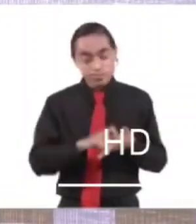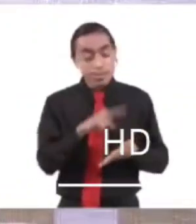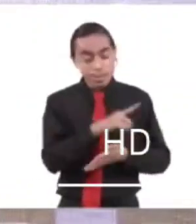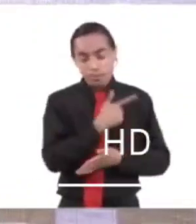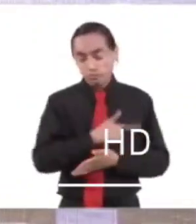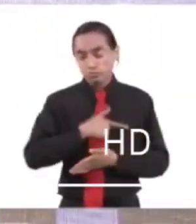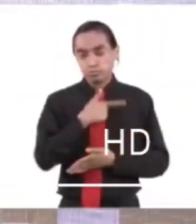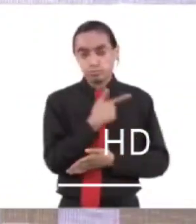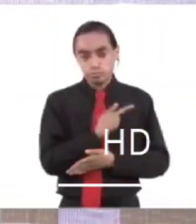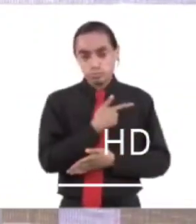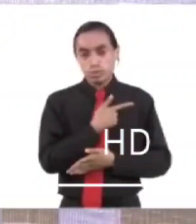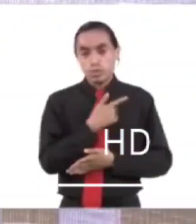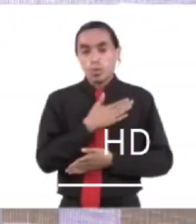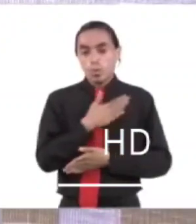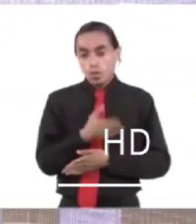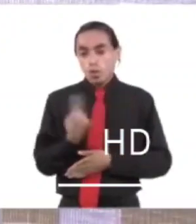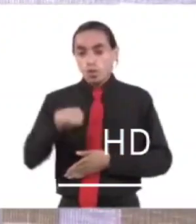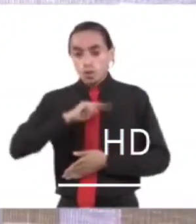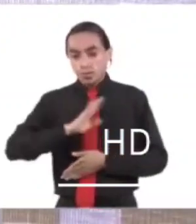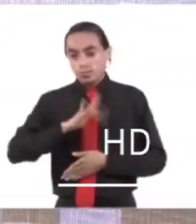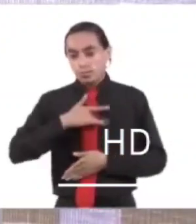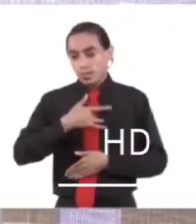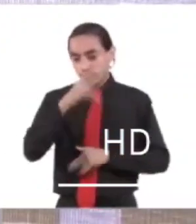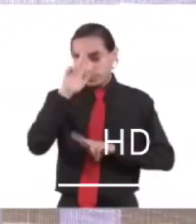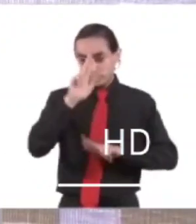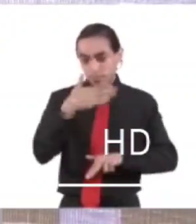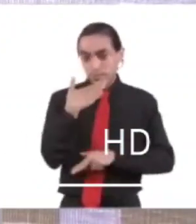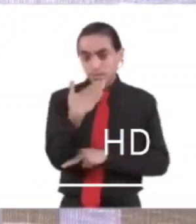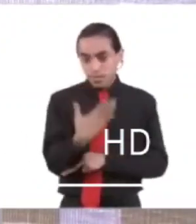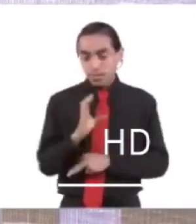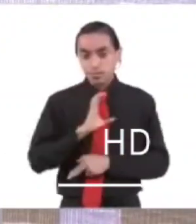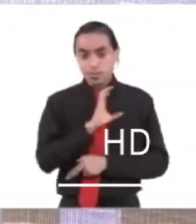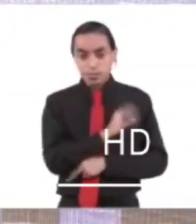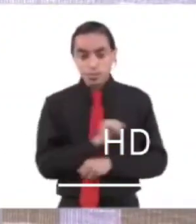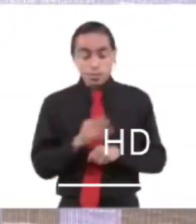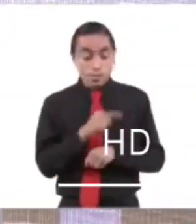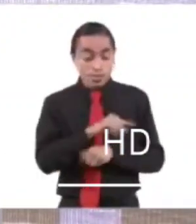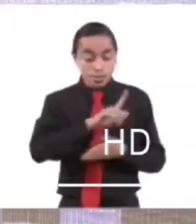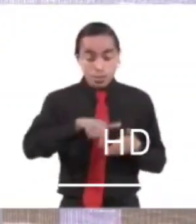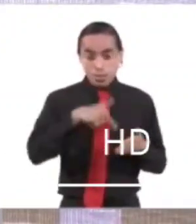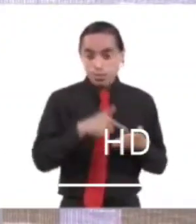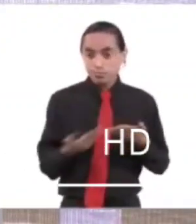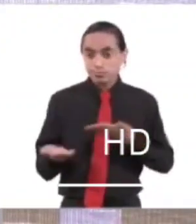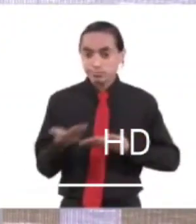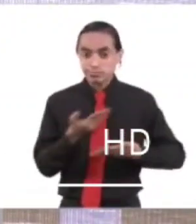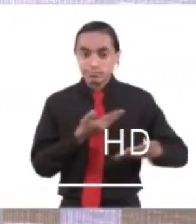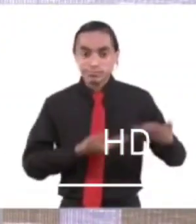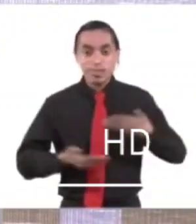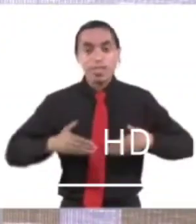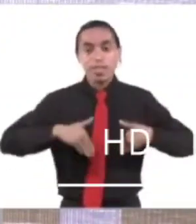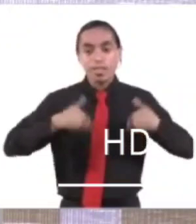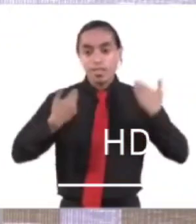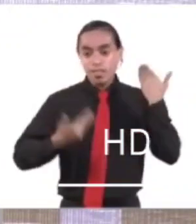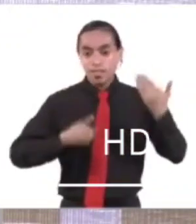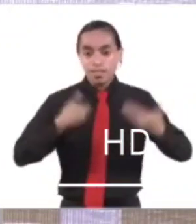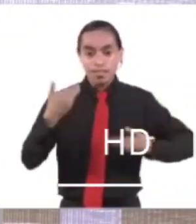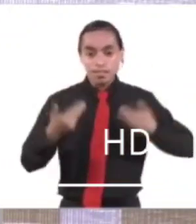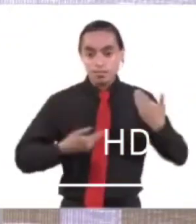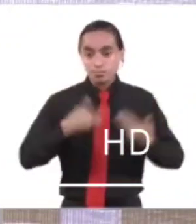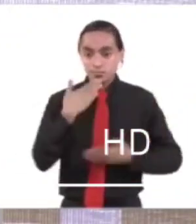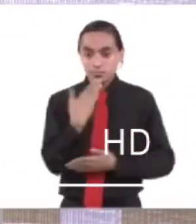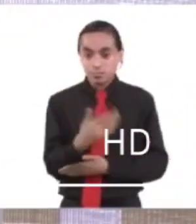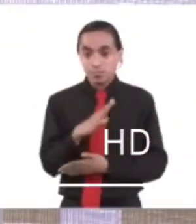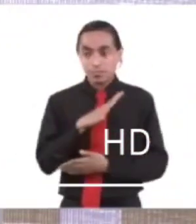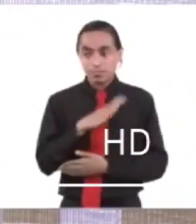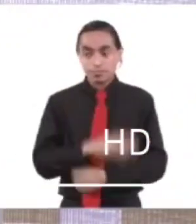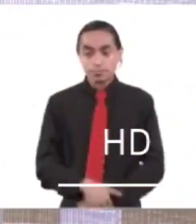para nosotros es un honor, nos encanta que haya tanto regocijo en este lugar, que haya tanta alegría. Y